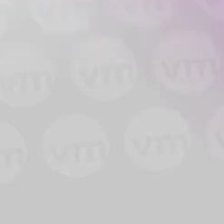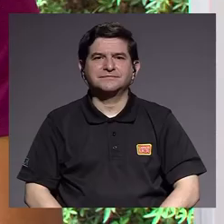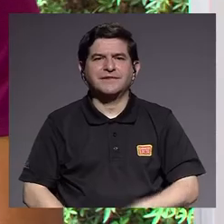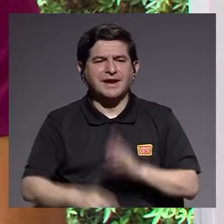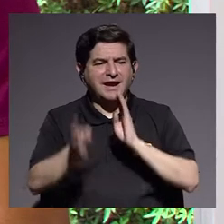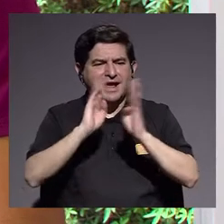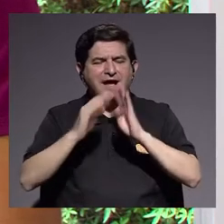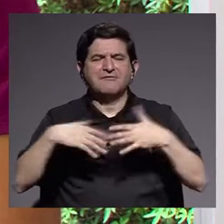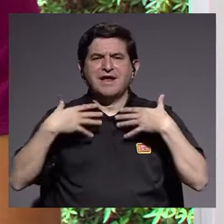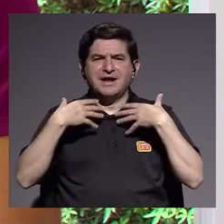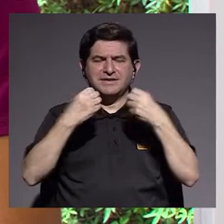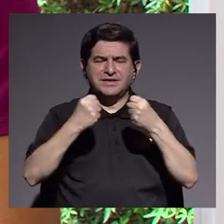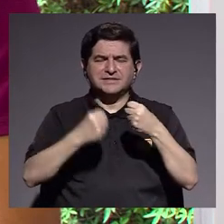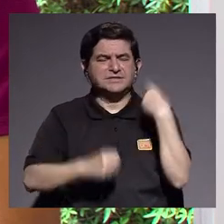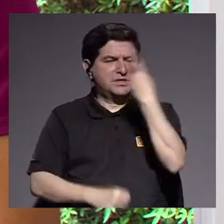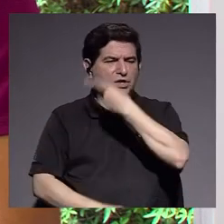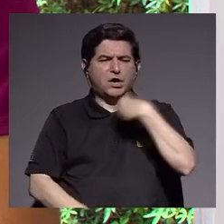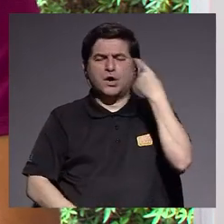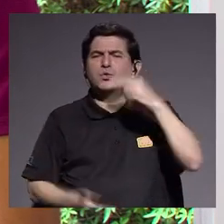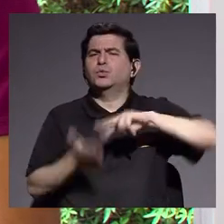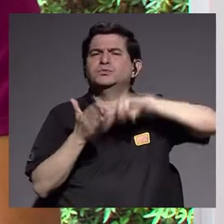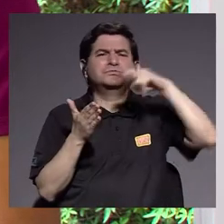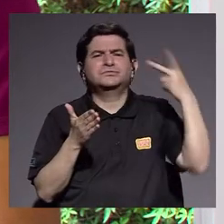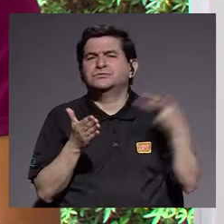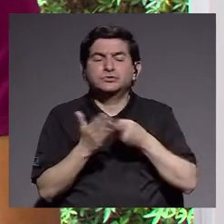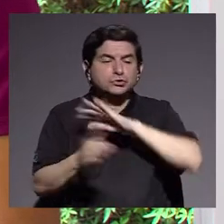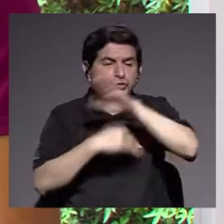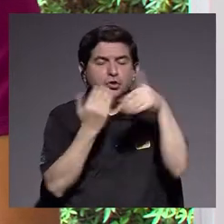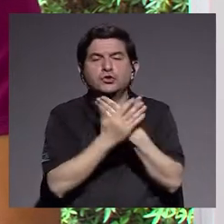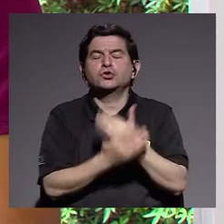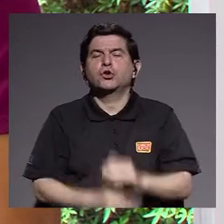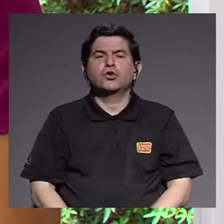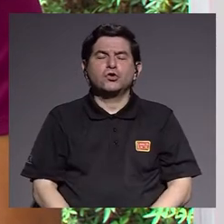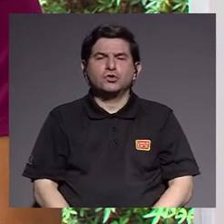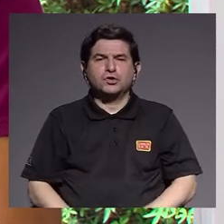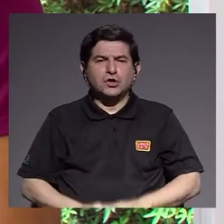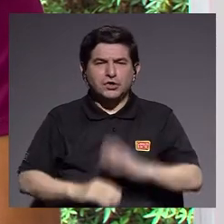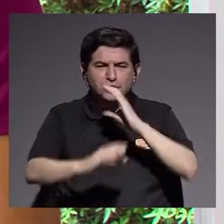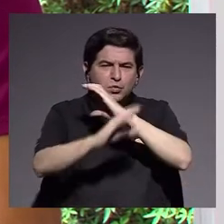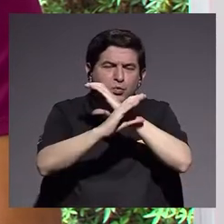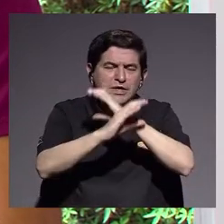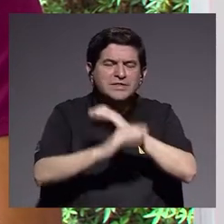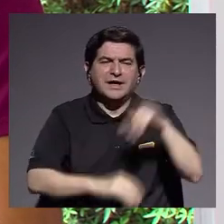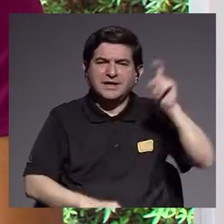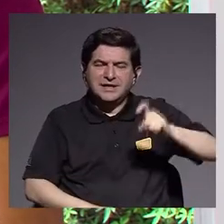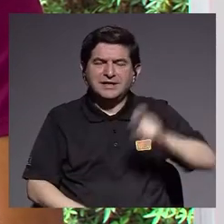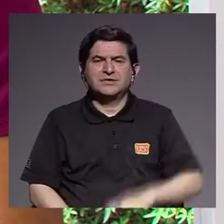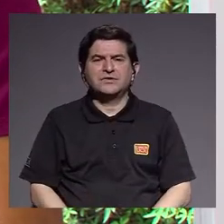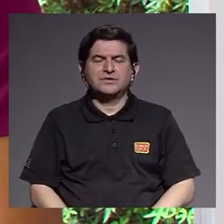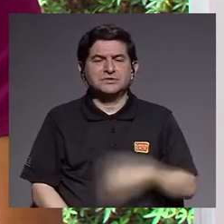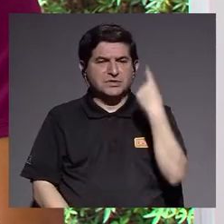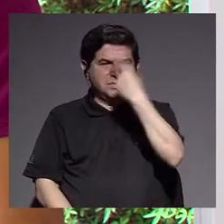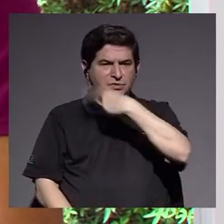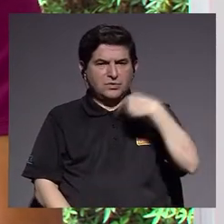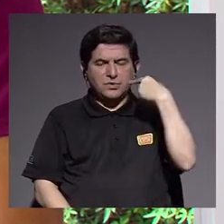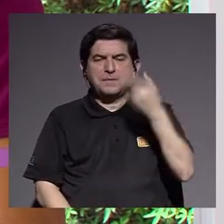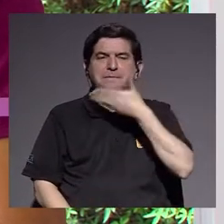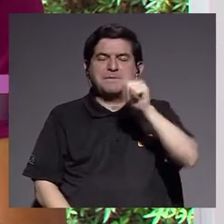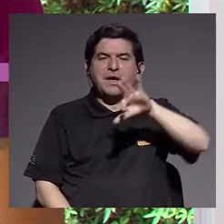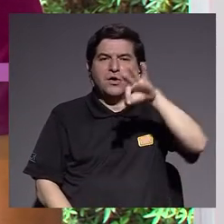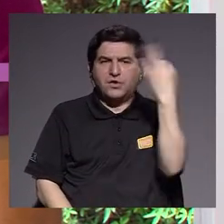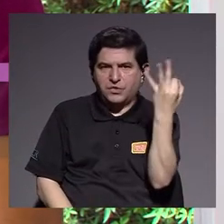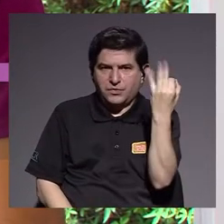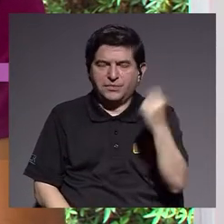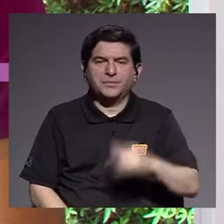cuando hablamos de salud mental nos referimos específicamente a todos los cuidados que tenemos que para mantener nuestra calidad